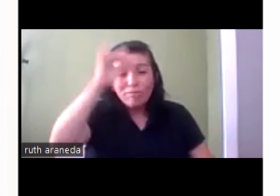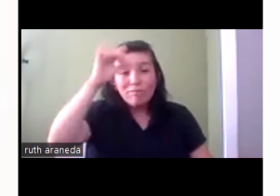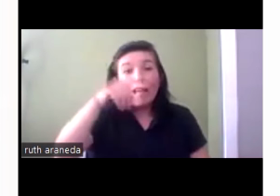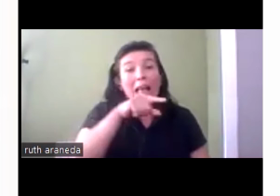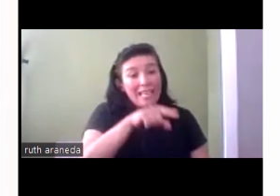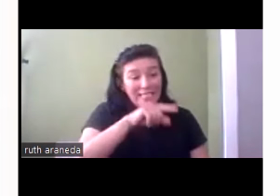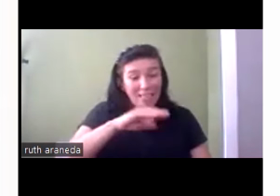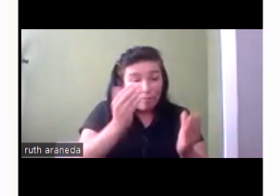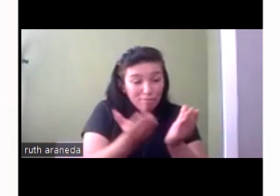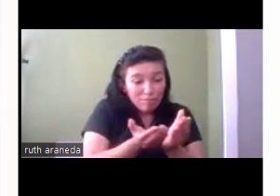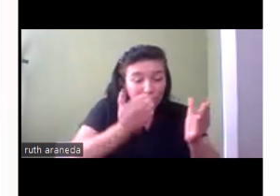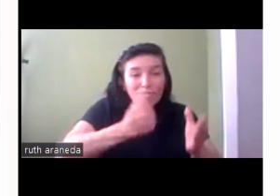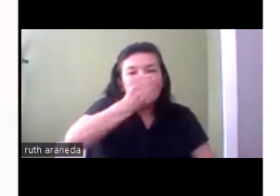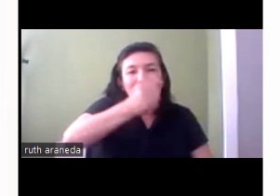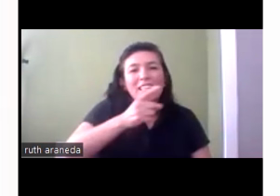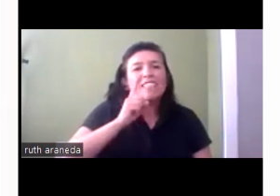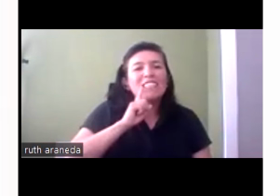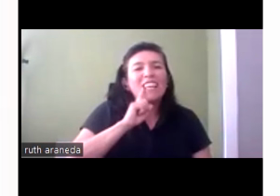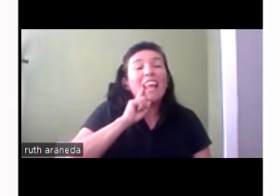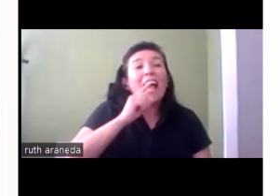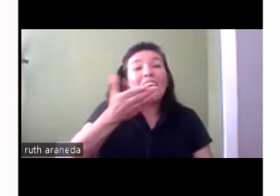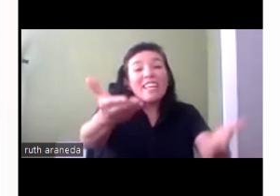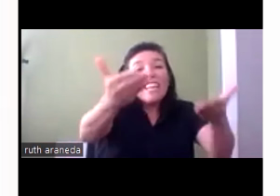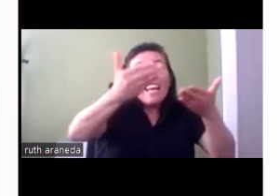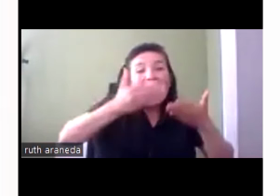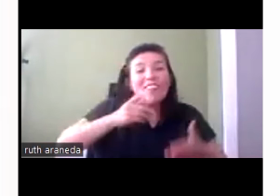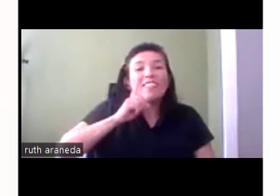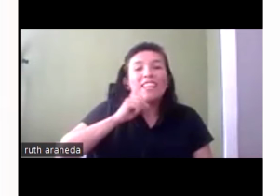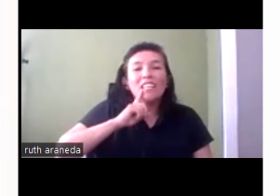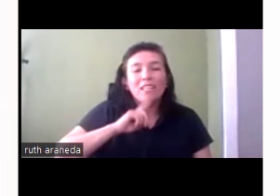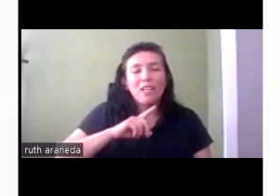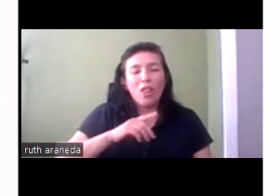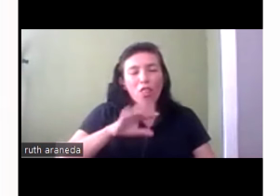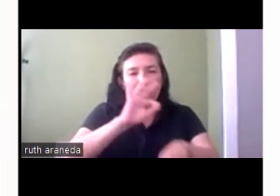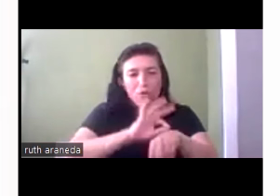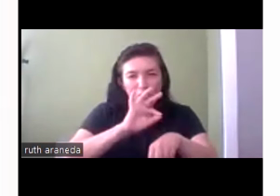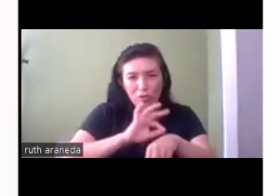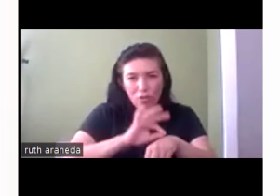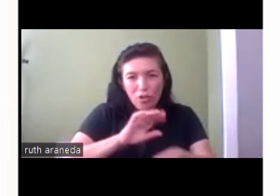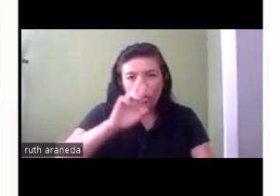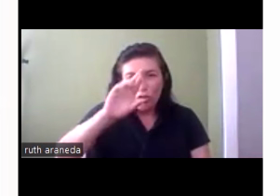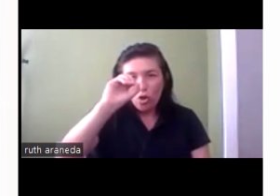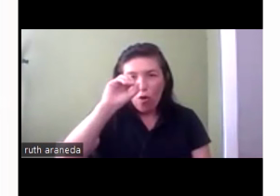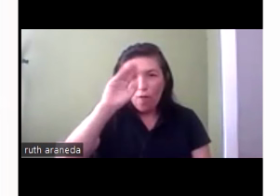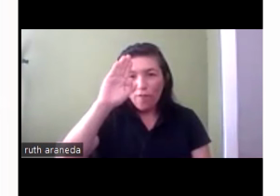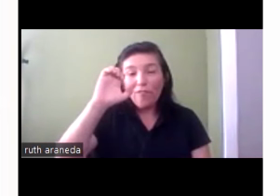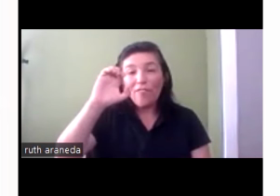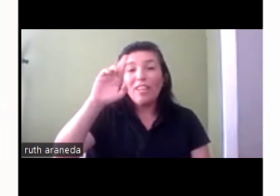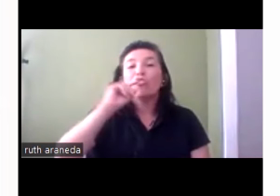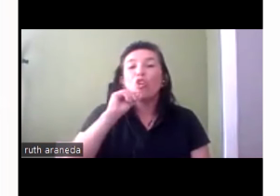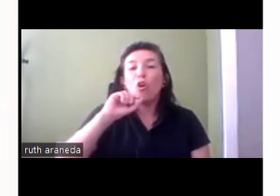vasijas provienen de donaciones realizadas por el doctor Roberto Gajardo, a partir de sus excavaciones en los años